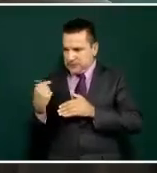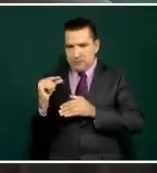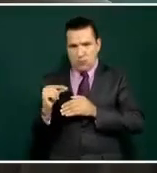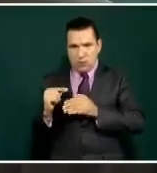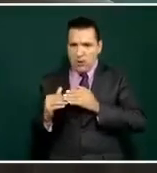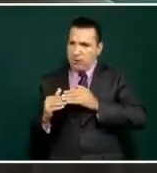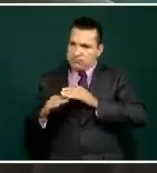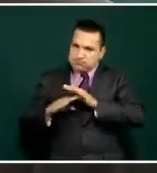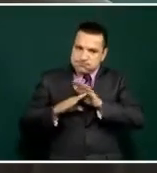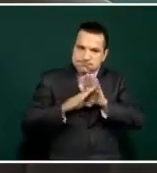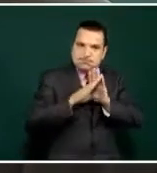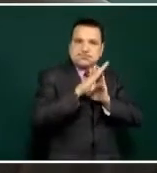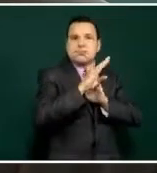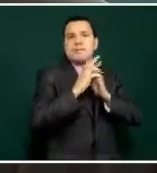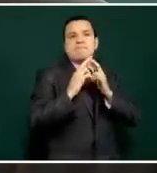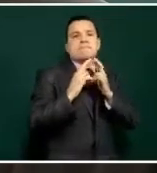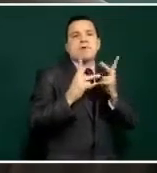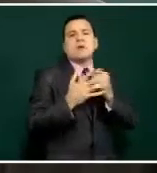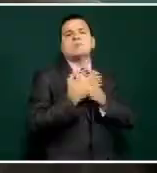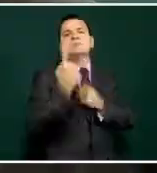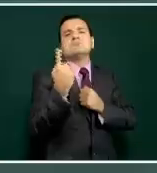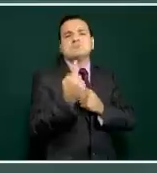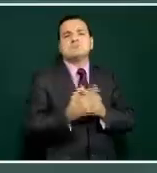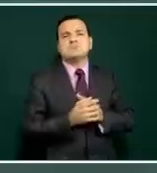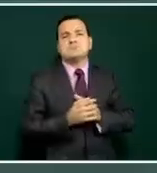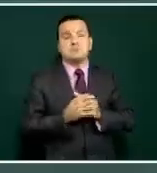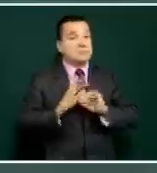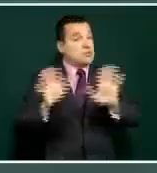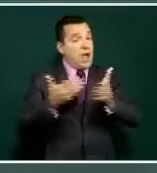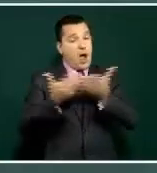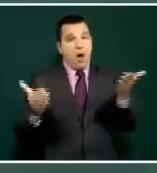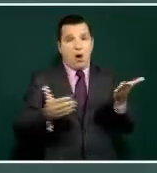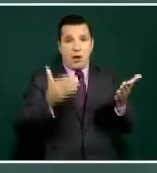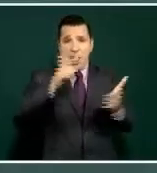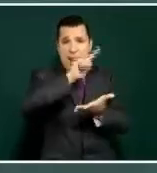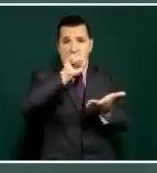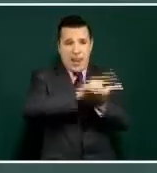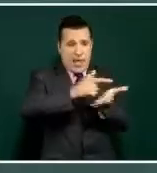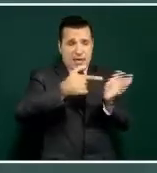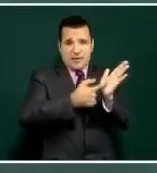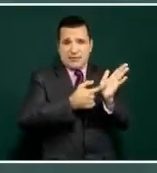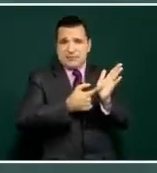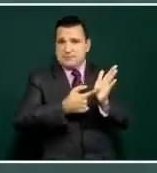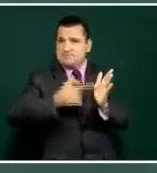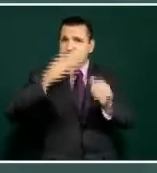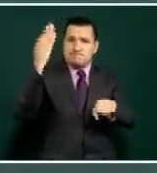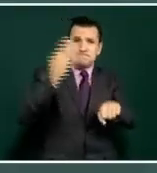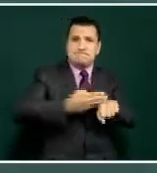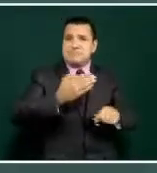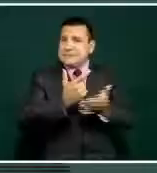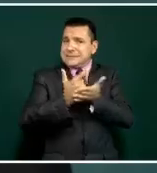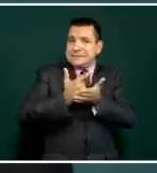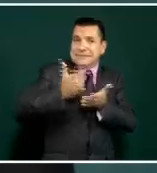porque ya es delito grave el fraude